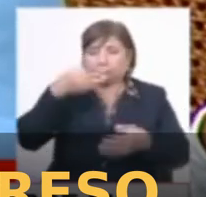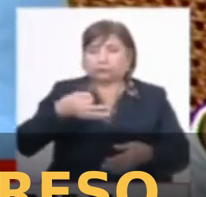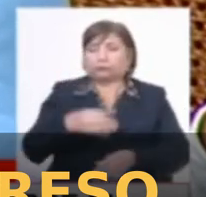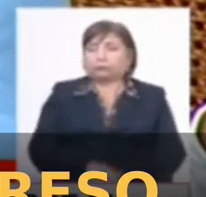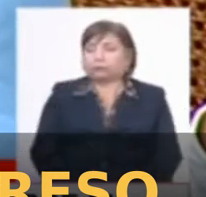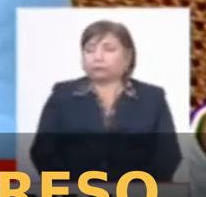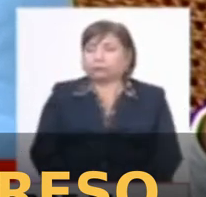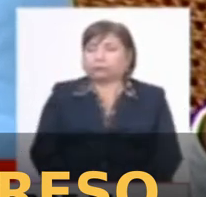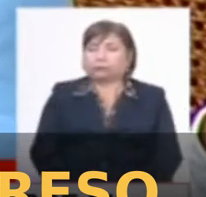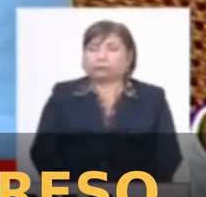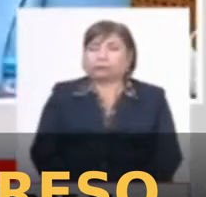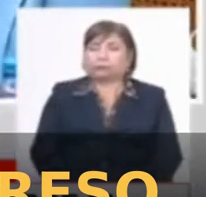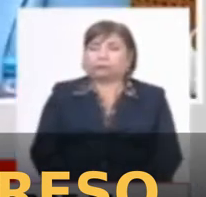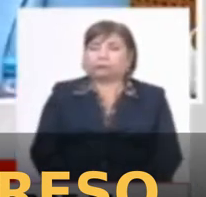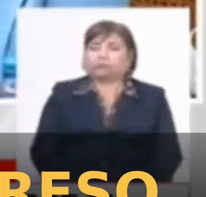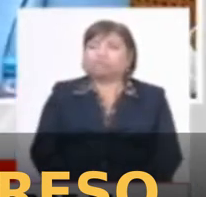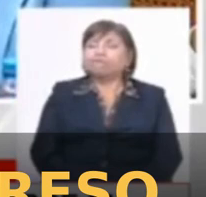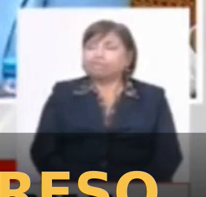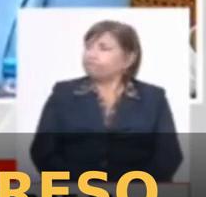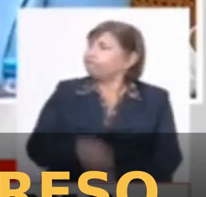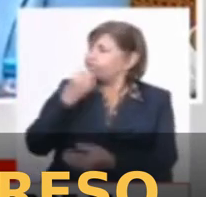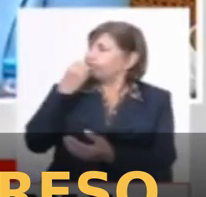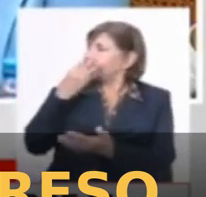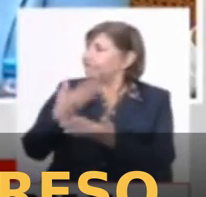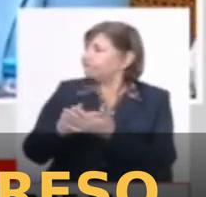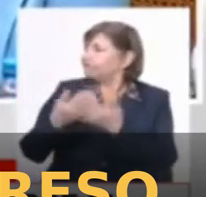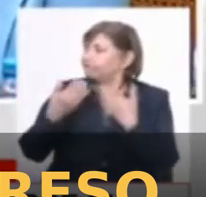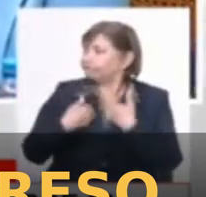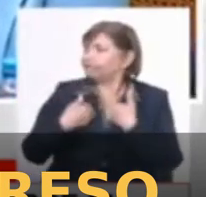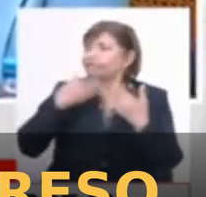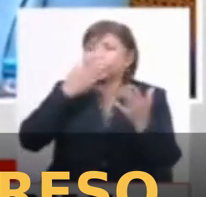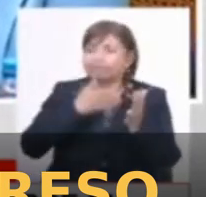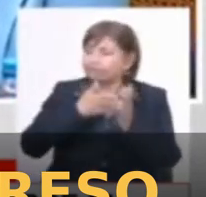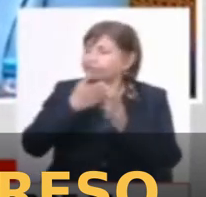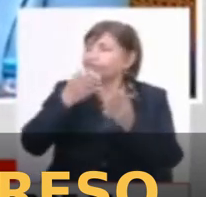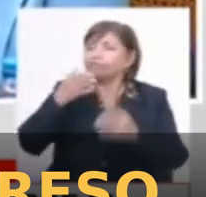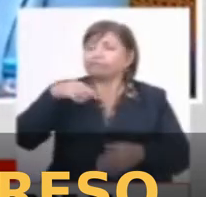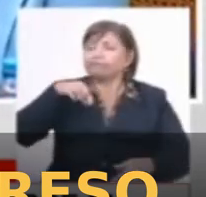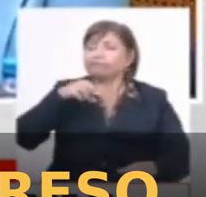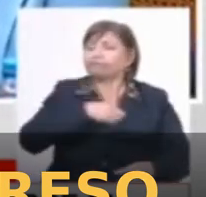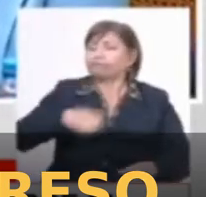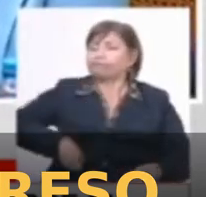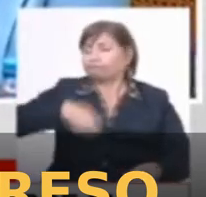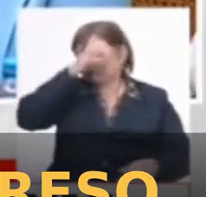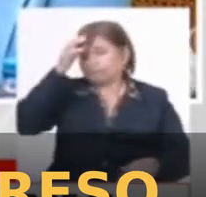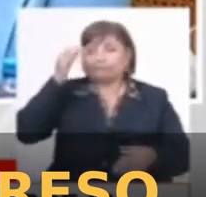perdón. Bueno, ya teniendo más o menos la línea, es de Pedro Castillo,